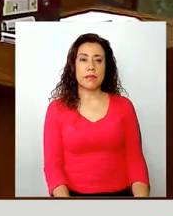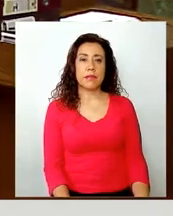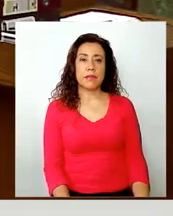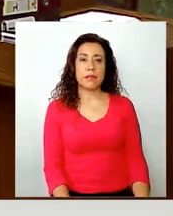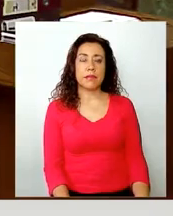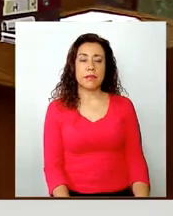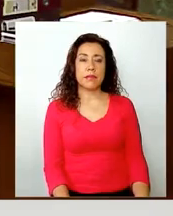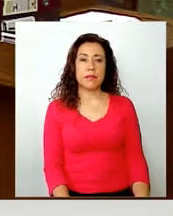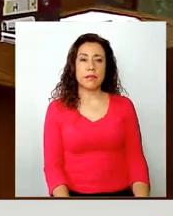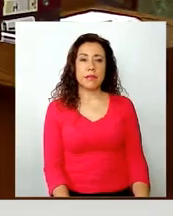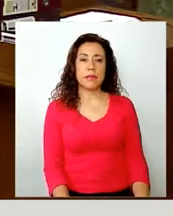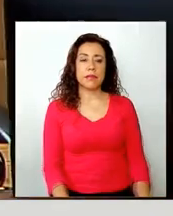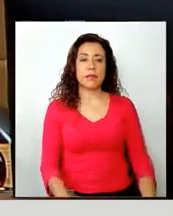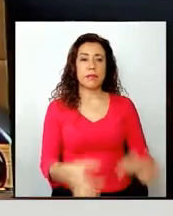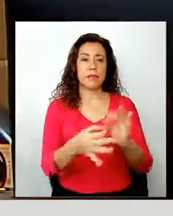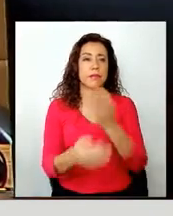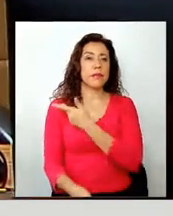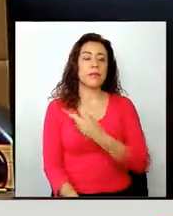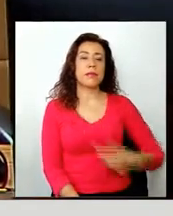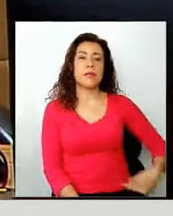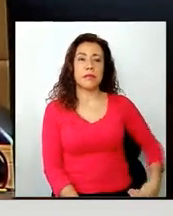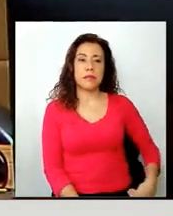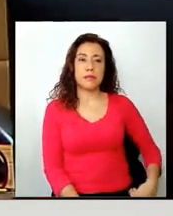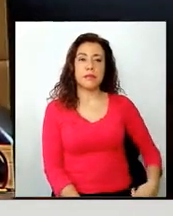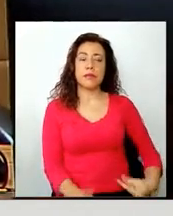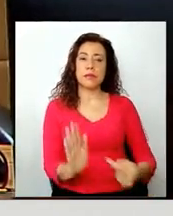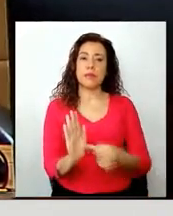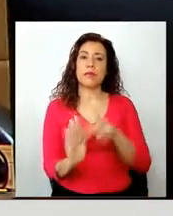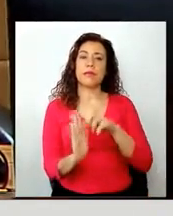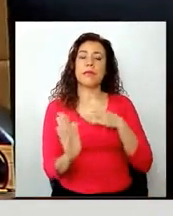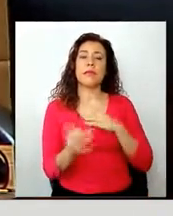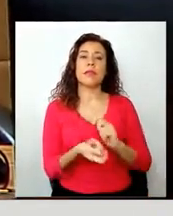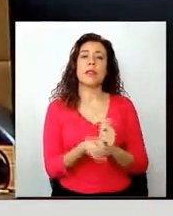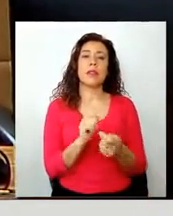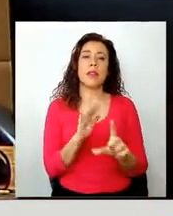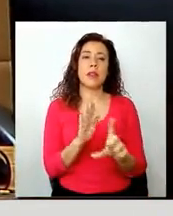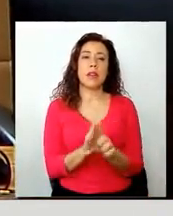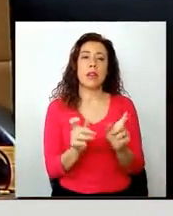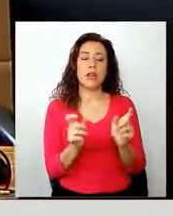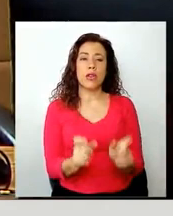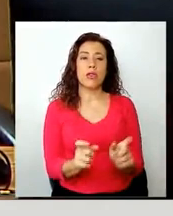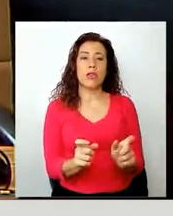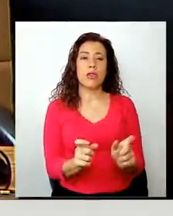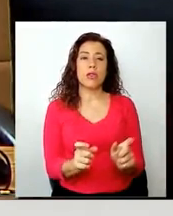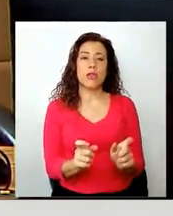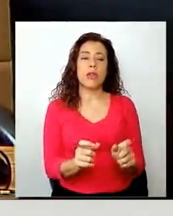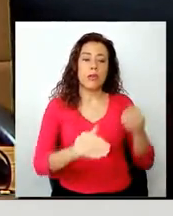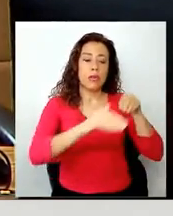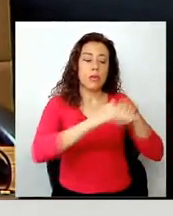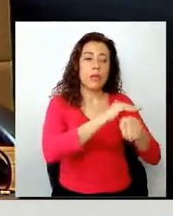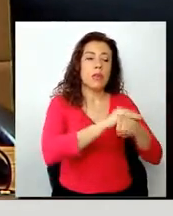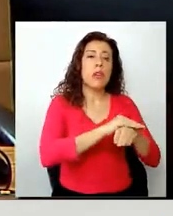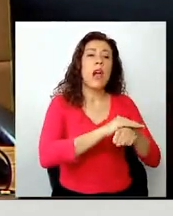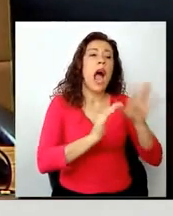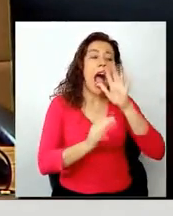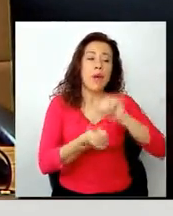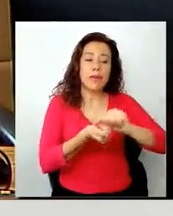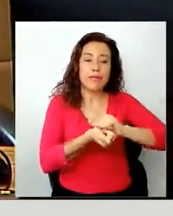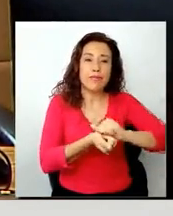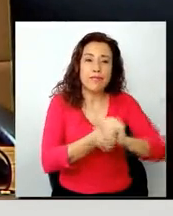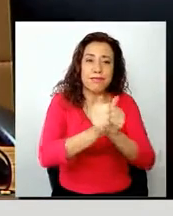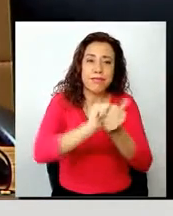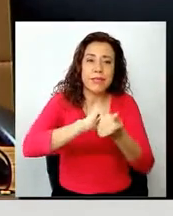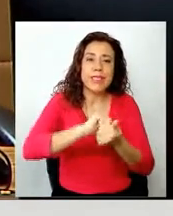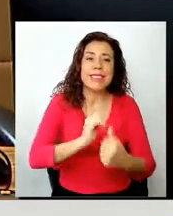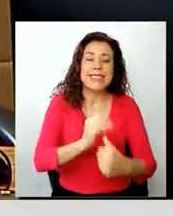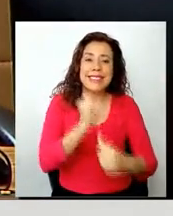Muchas gracias presidente este proyecto Busca modificar la ley que regula la recolección y reutilización de aguas grises con fin de fomentar su